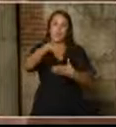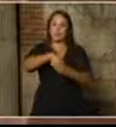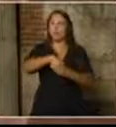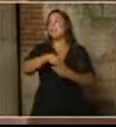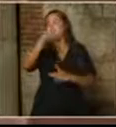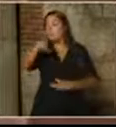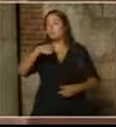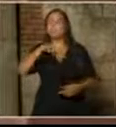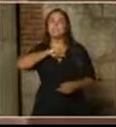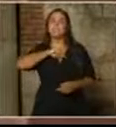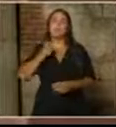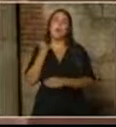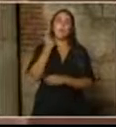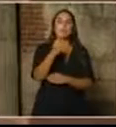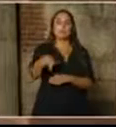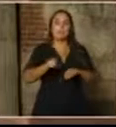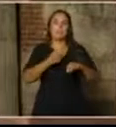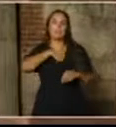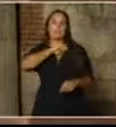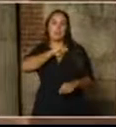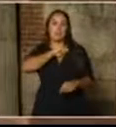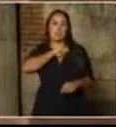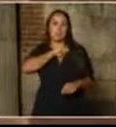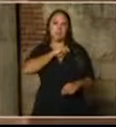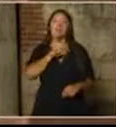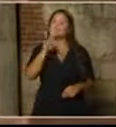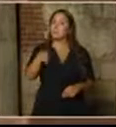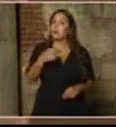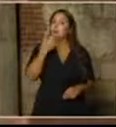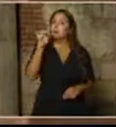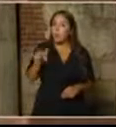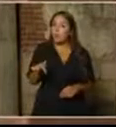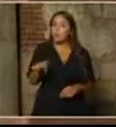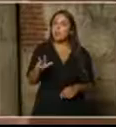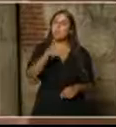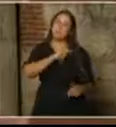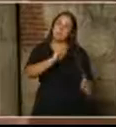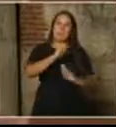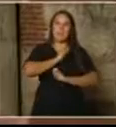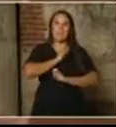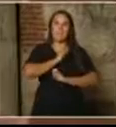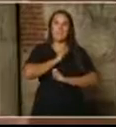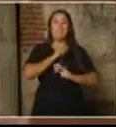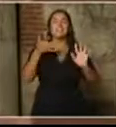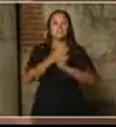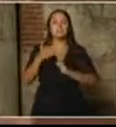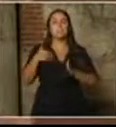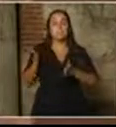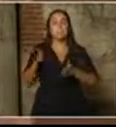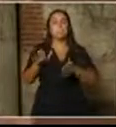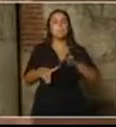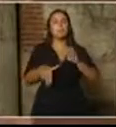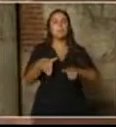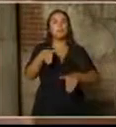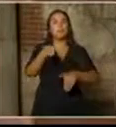vez me he sentido apoyada en España e incluso, como hoy, he recibido premios que me confirman que el camino que estoy tomando